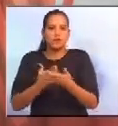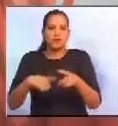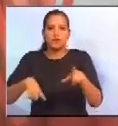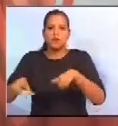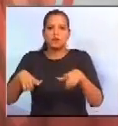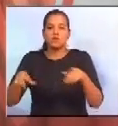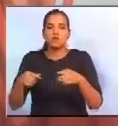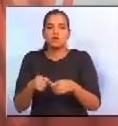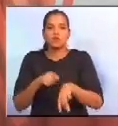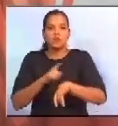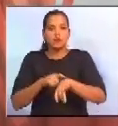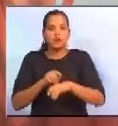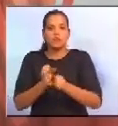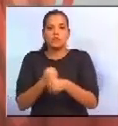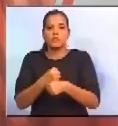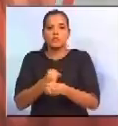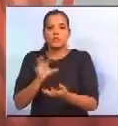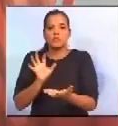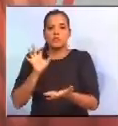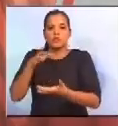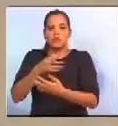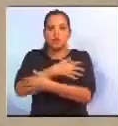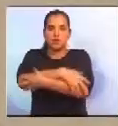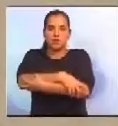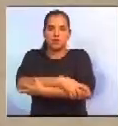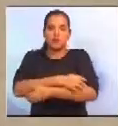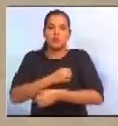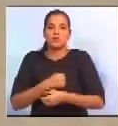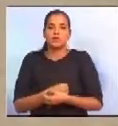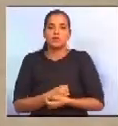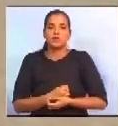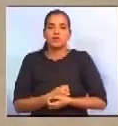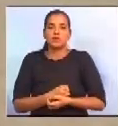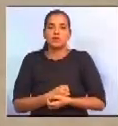se ejecuta el proyecto de regeneración del malecón.